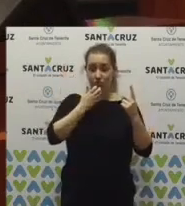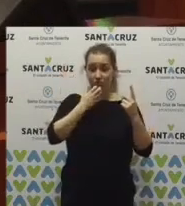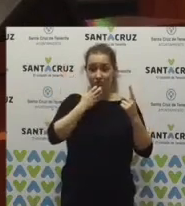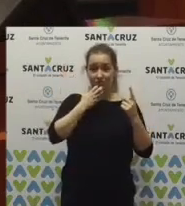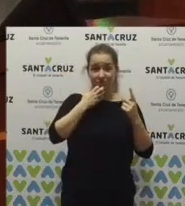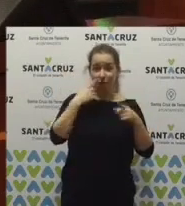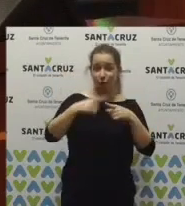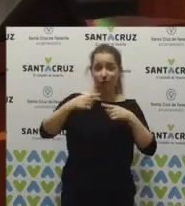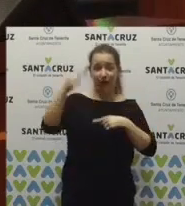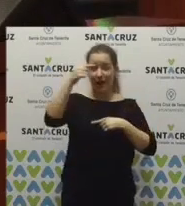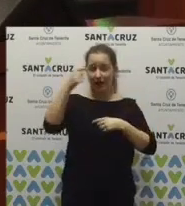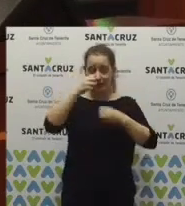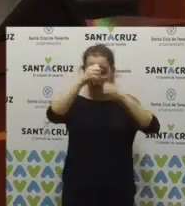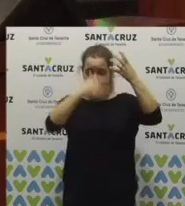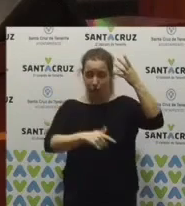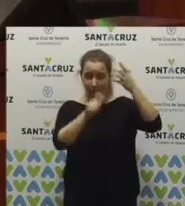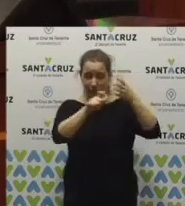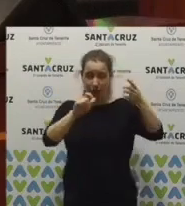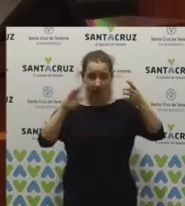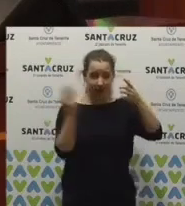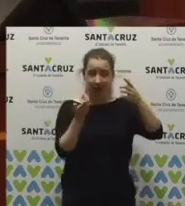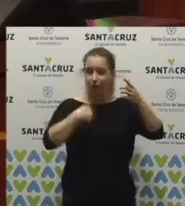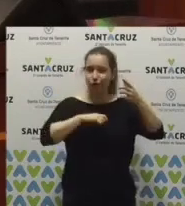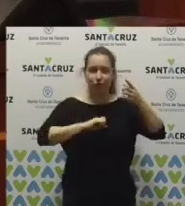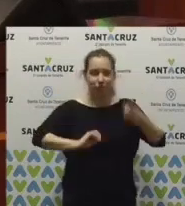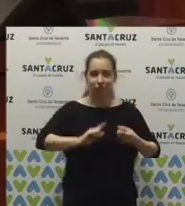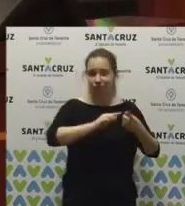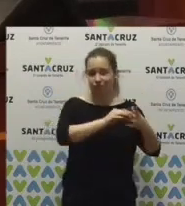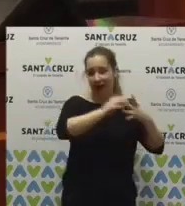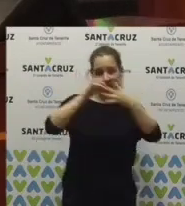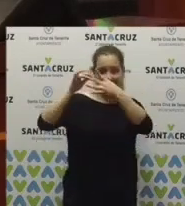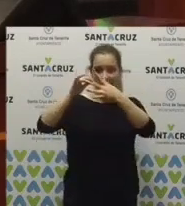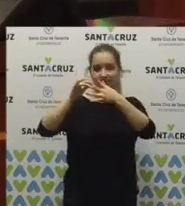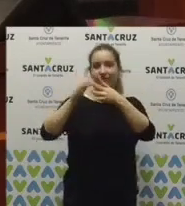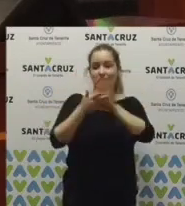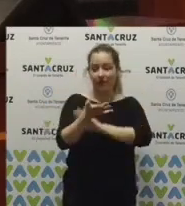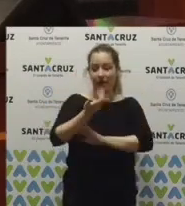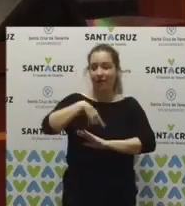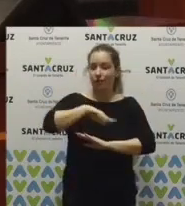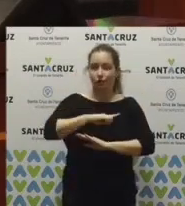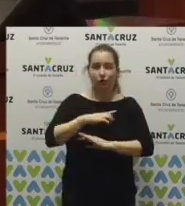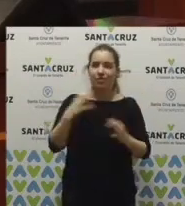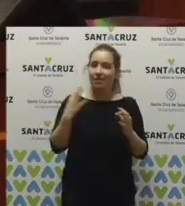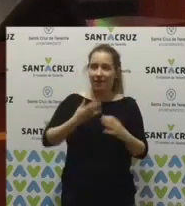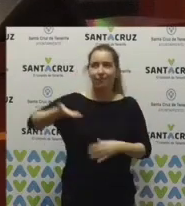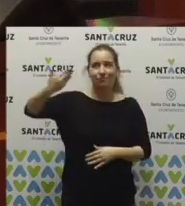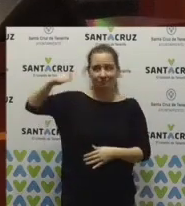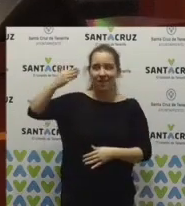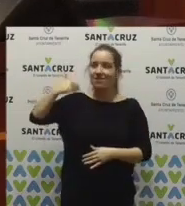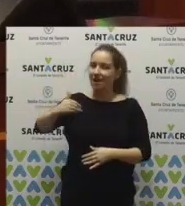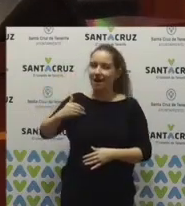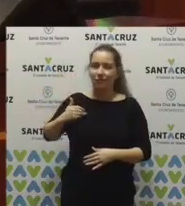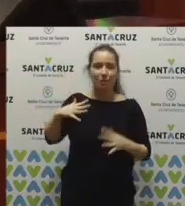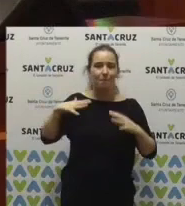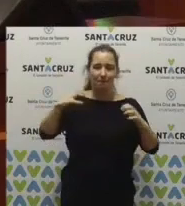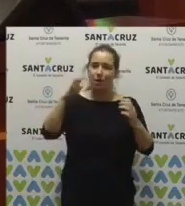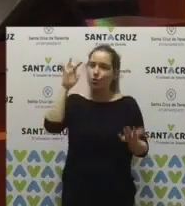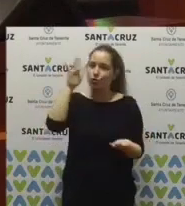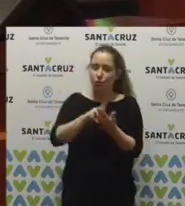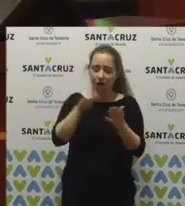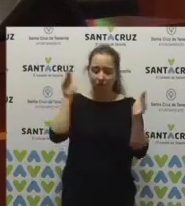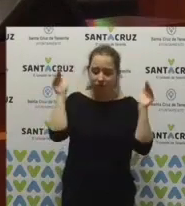de afectados por esta pandemia y nosotros entendíamos que haber dedicado un pleno monográfico a